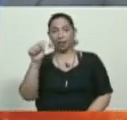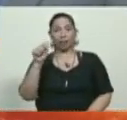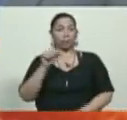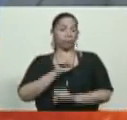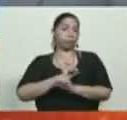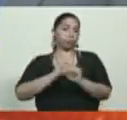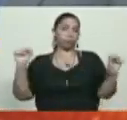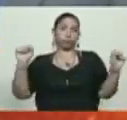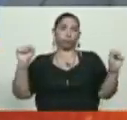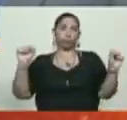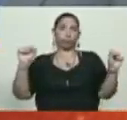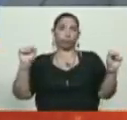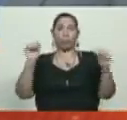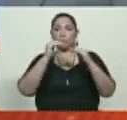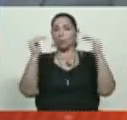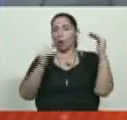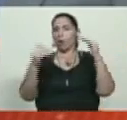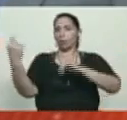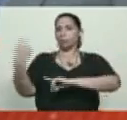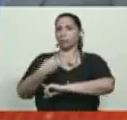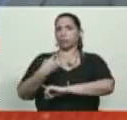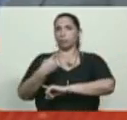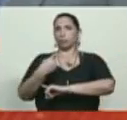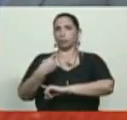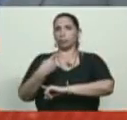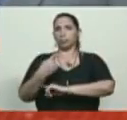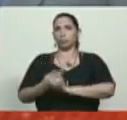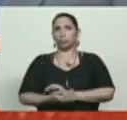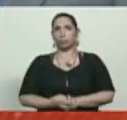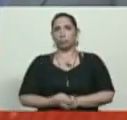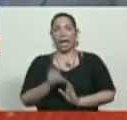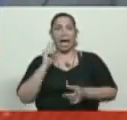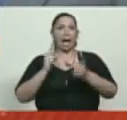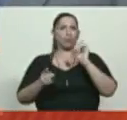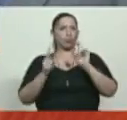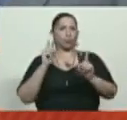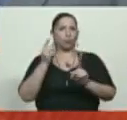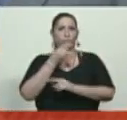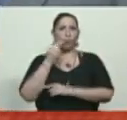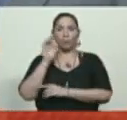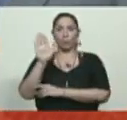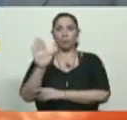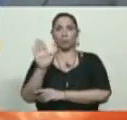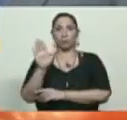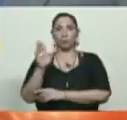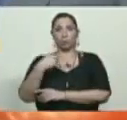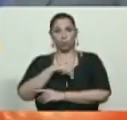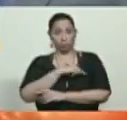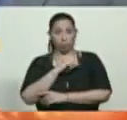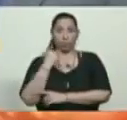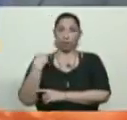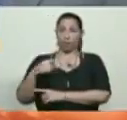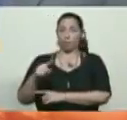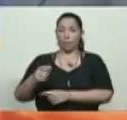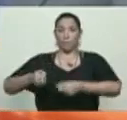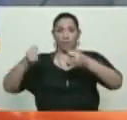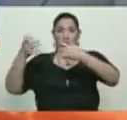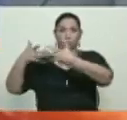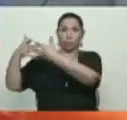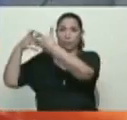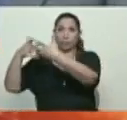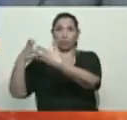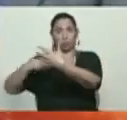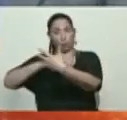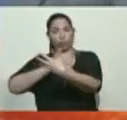bajo estas condiciones contractuales algunos de los compromisos que tenemos en el mercado norteamericano.